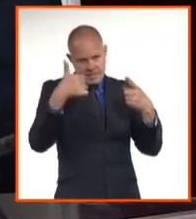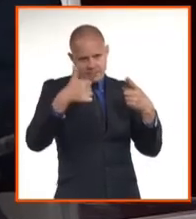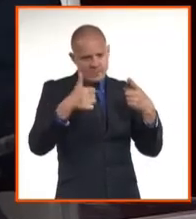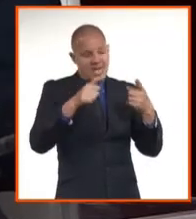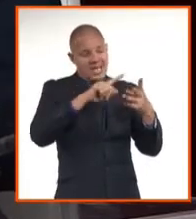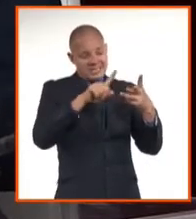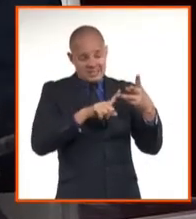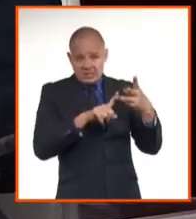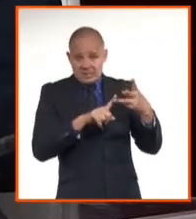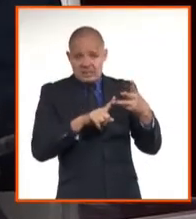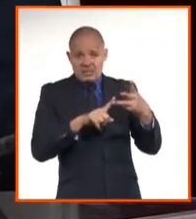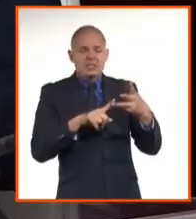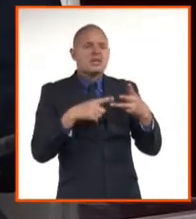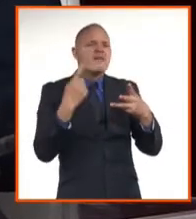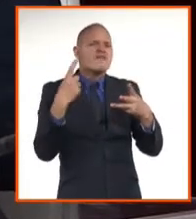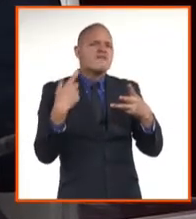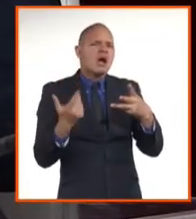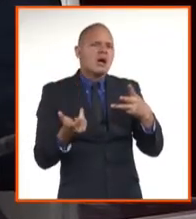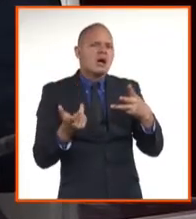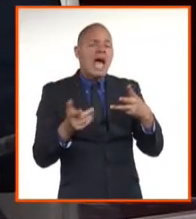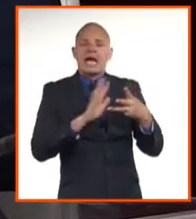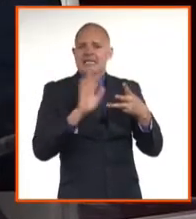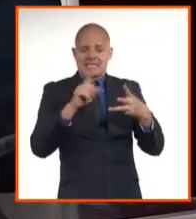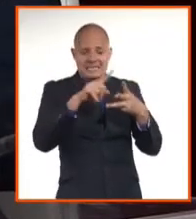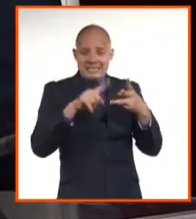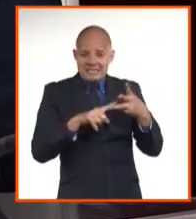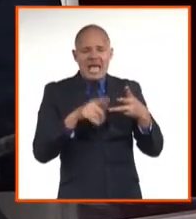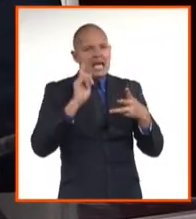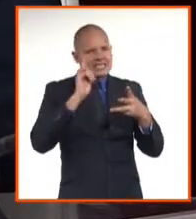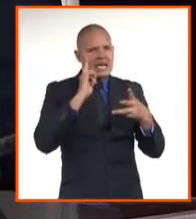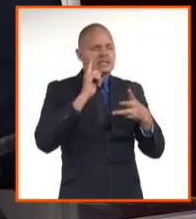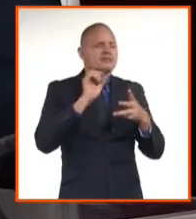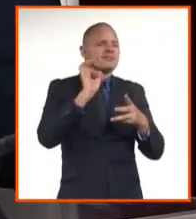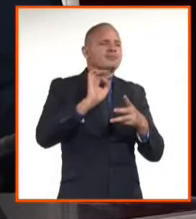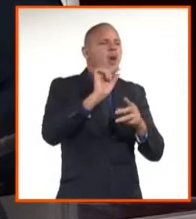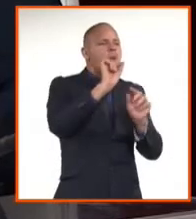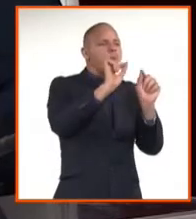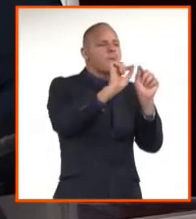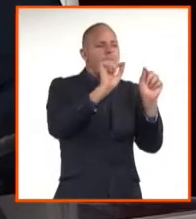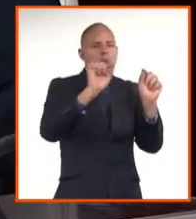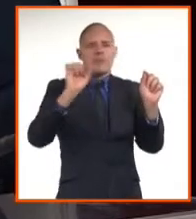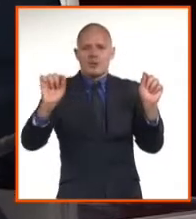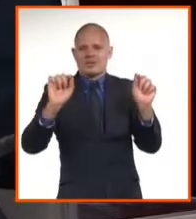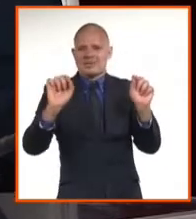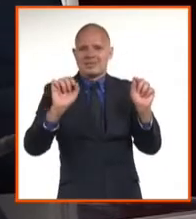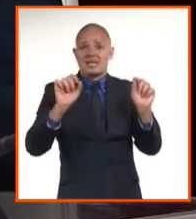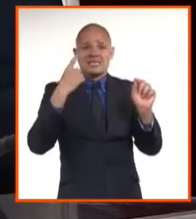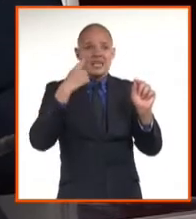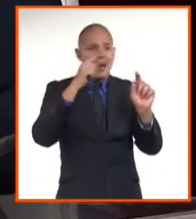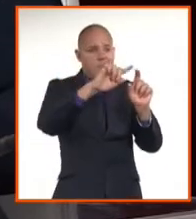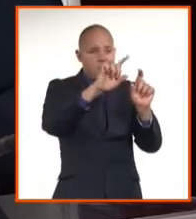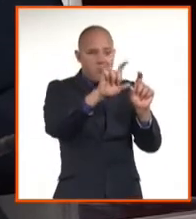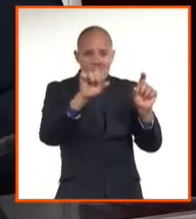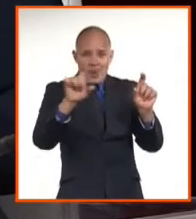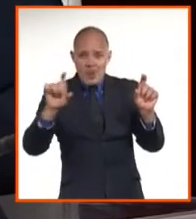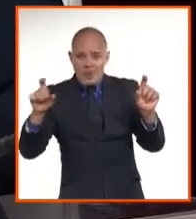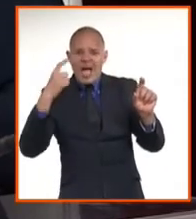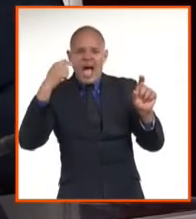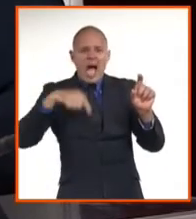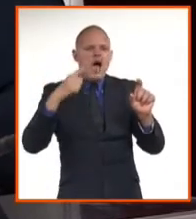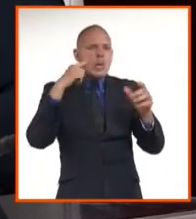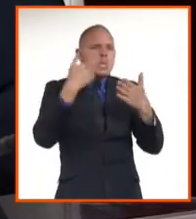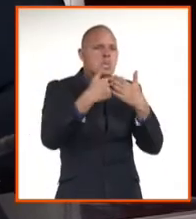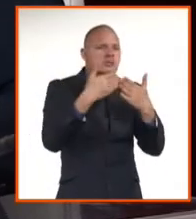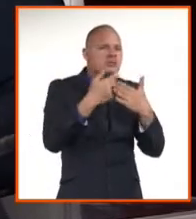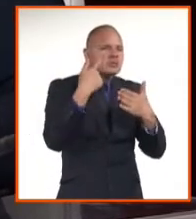tienen hecho los seis cordones de raíz de la primera unión y se hace un control inicial al cordón de raíz de la unión de los